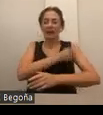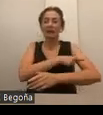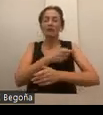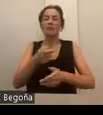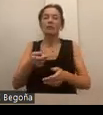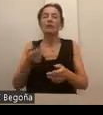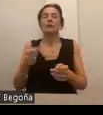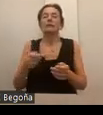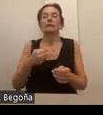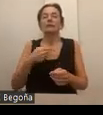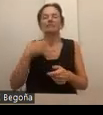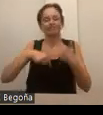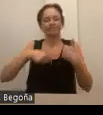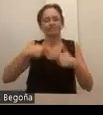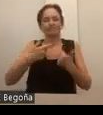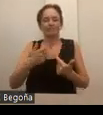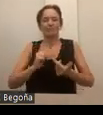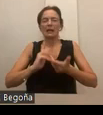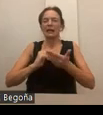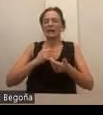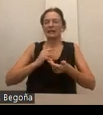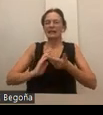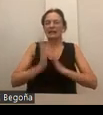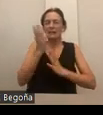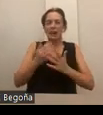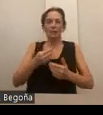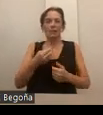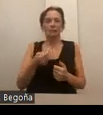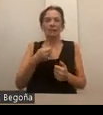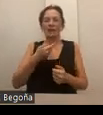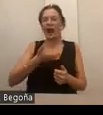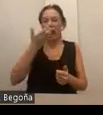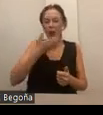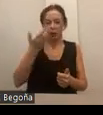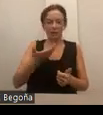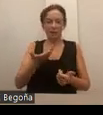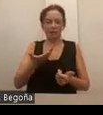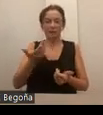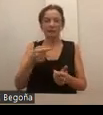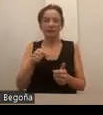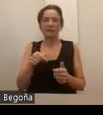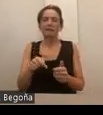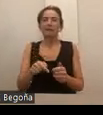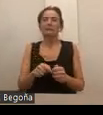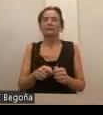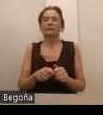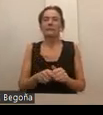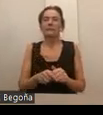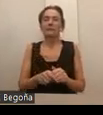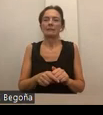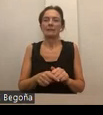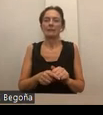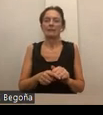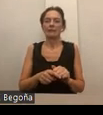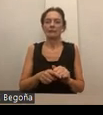la quema, el consumo de calorías de lo que es en el caso del tejido adiposo